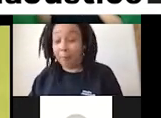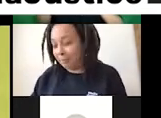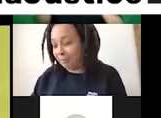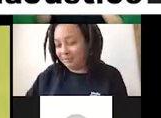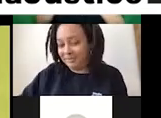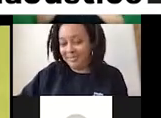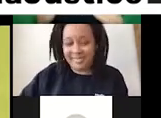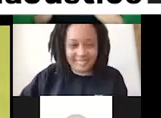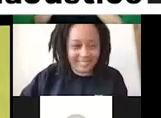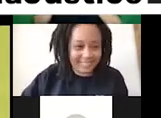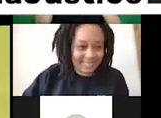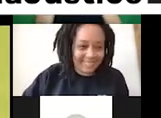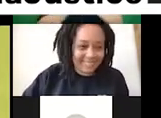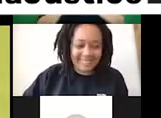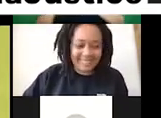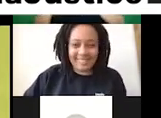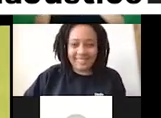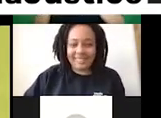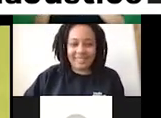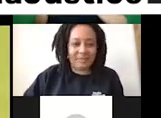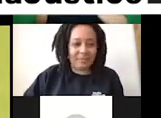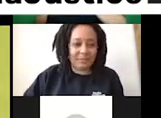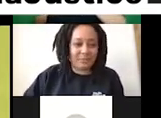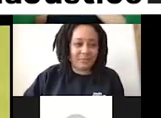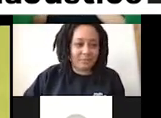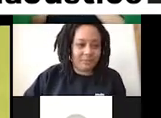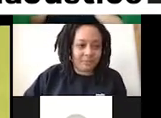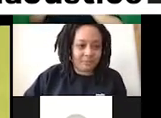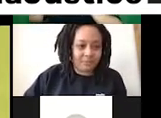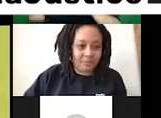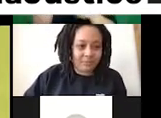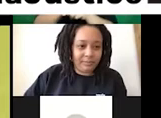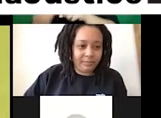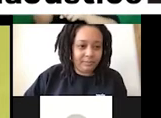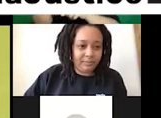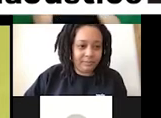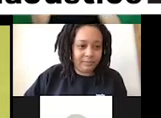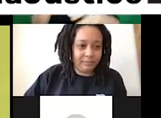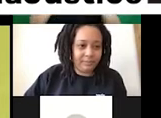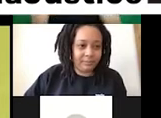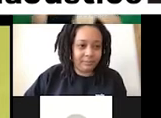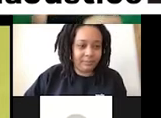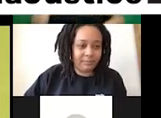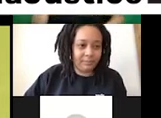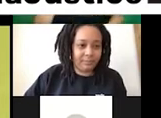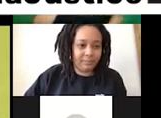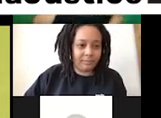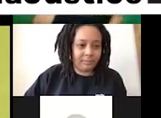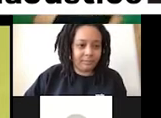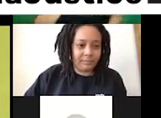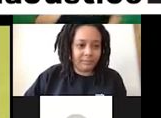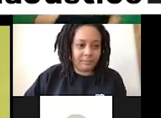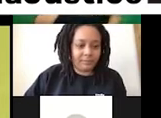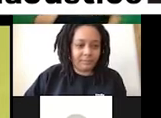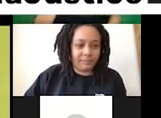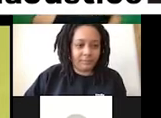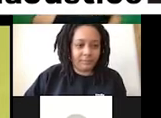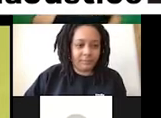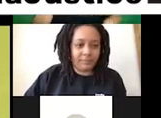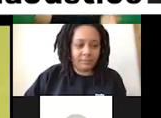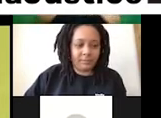sí creo que la persona que acaba de compartir quizás me cambio un poquito de opinión el que sigue soy muy buen punto